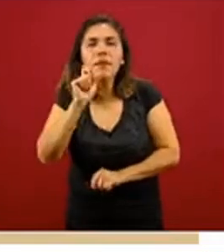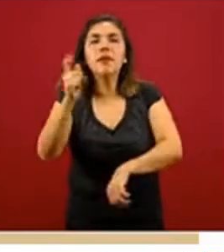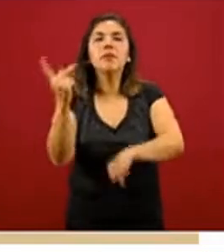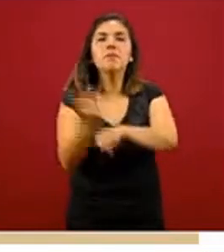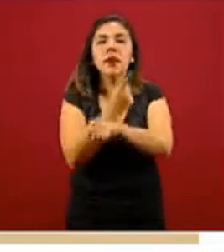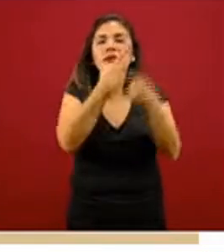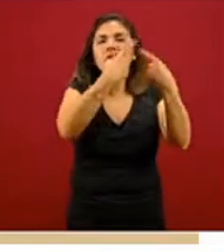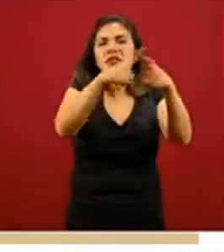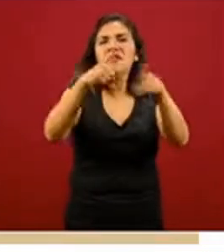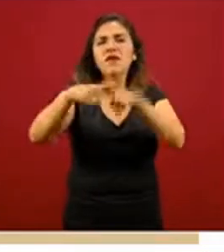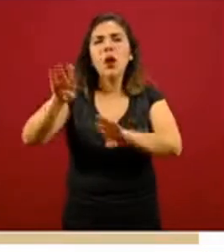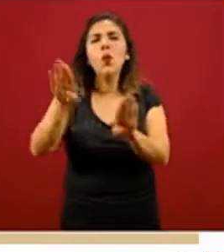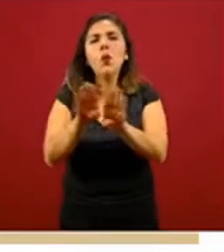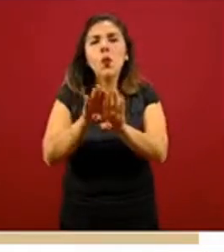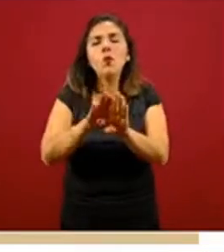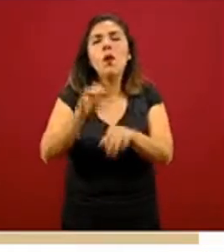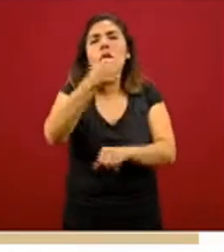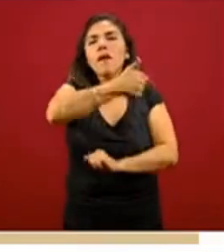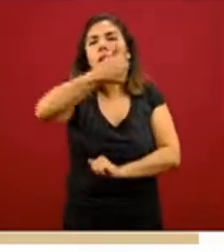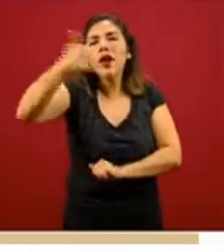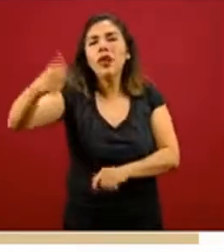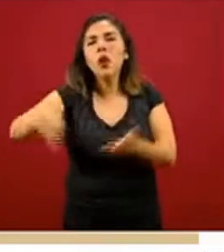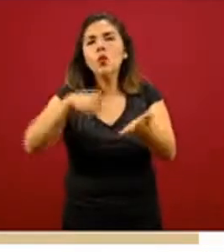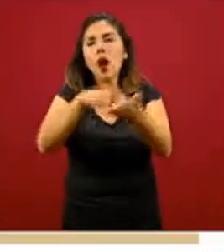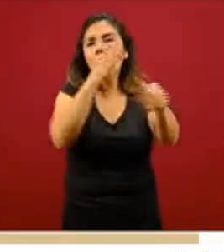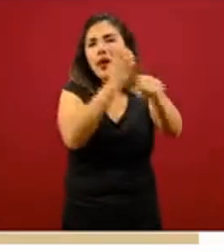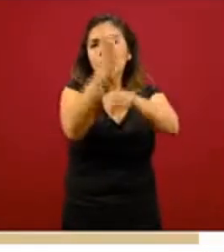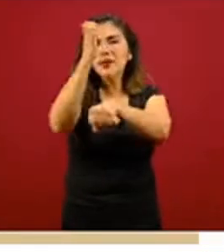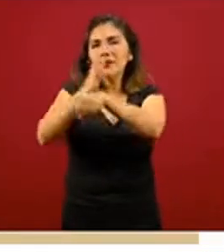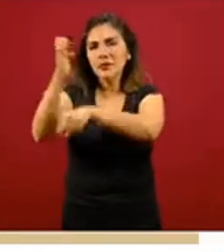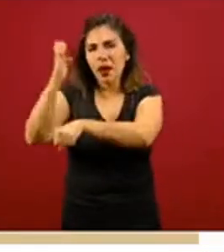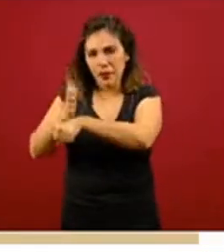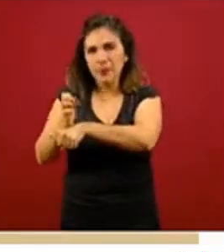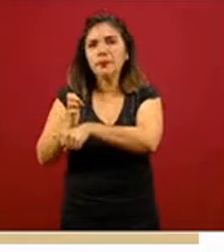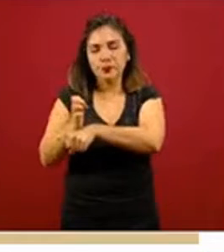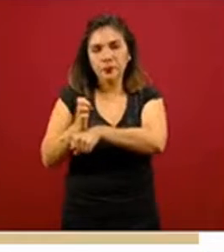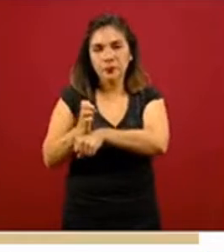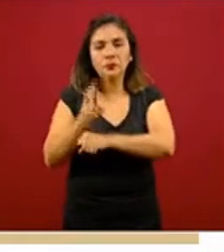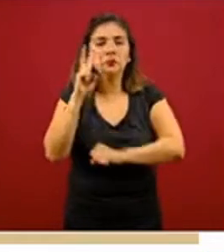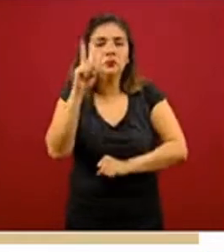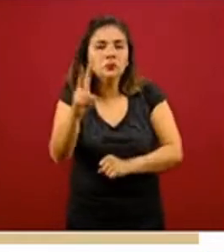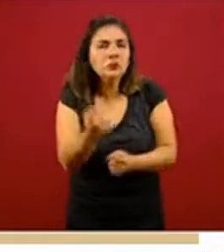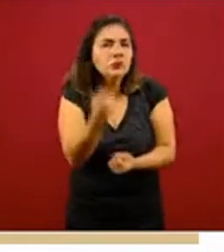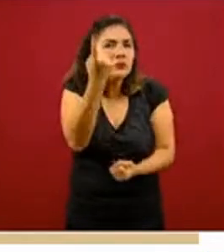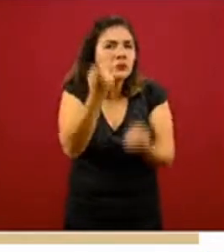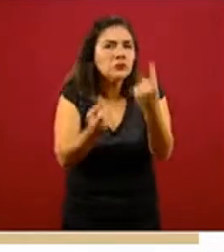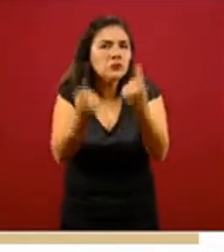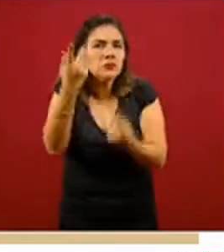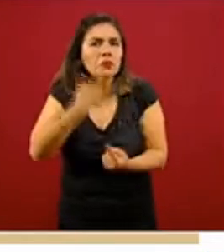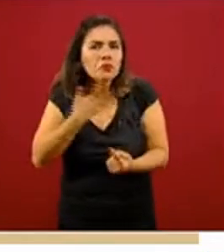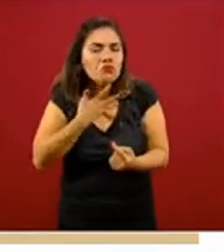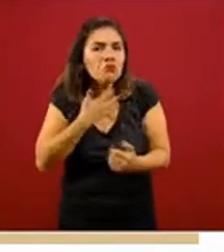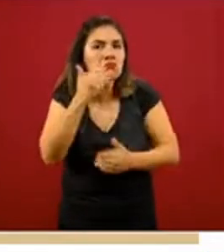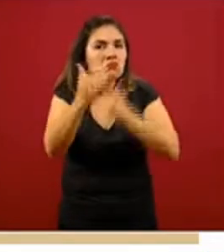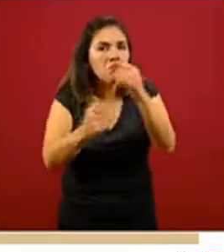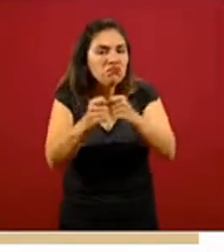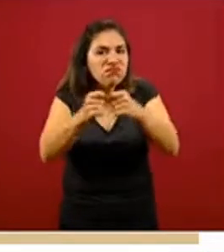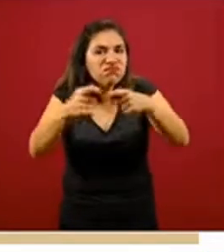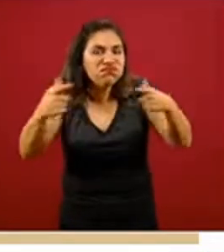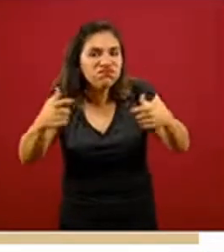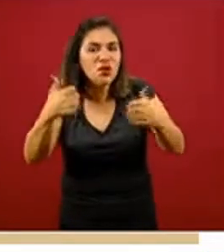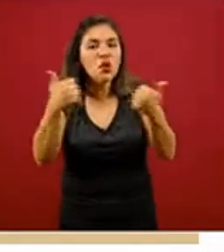estar ocurriendo en cada uno de los estados. Vemos algunos estados que han progresado sacando